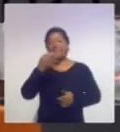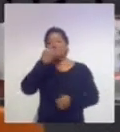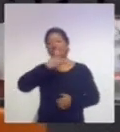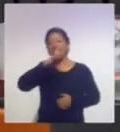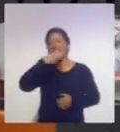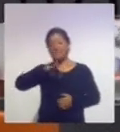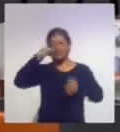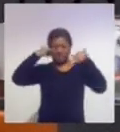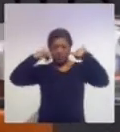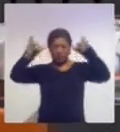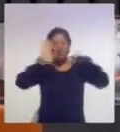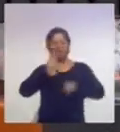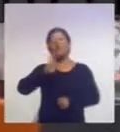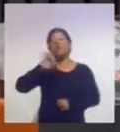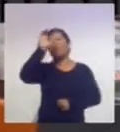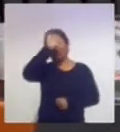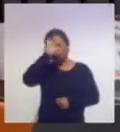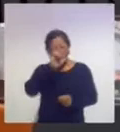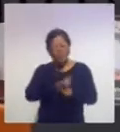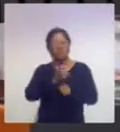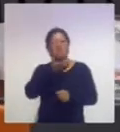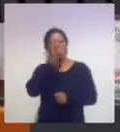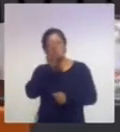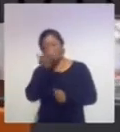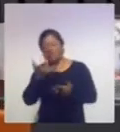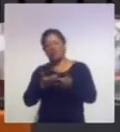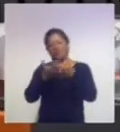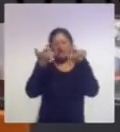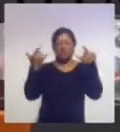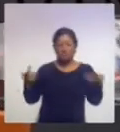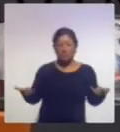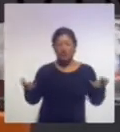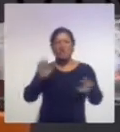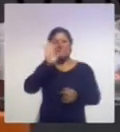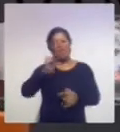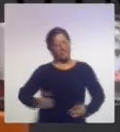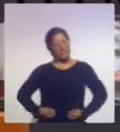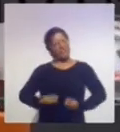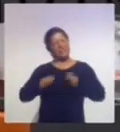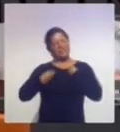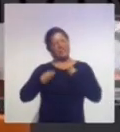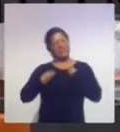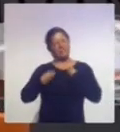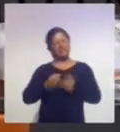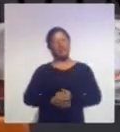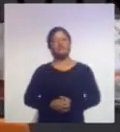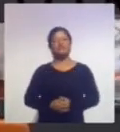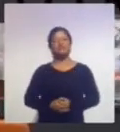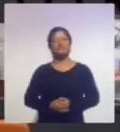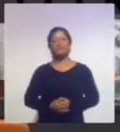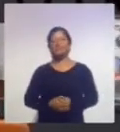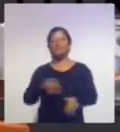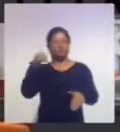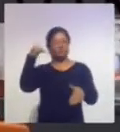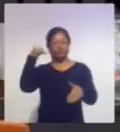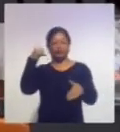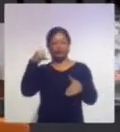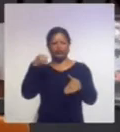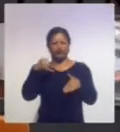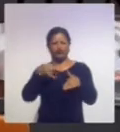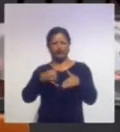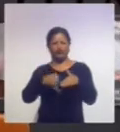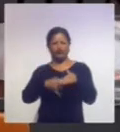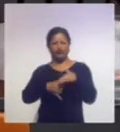como historia, como una tradición, como una parte de la vida muy profunda del estado